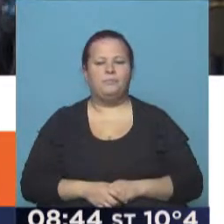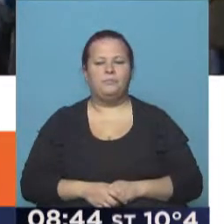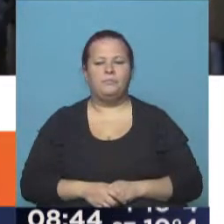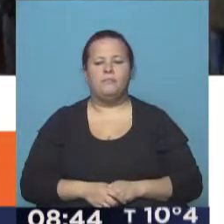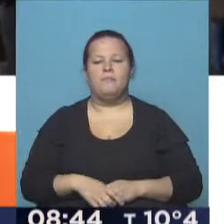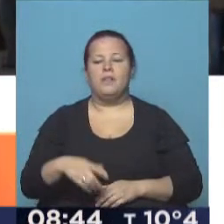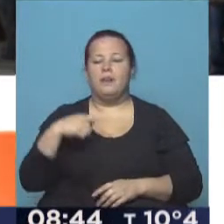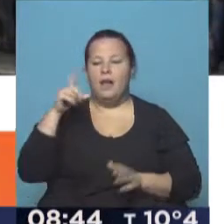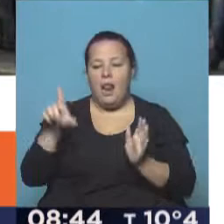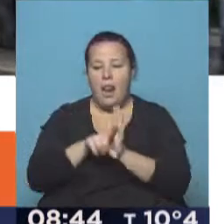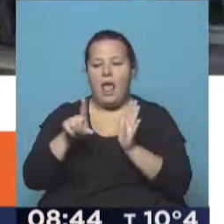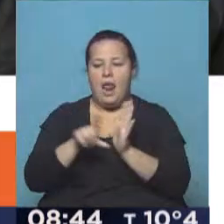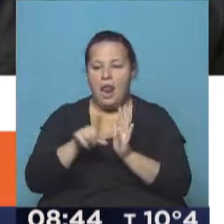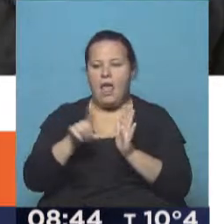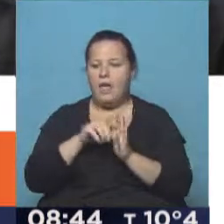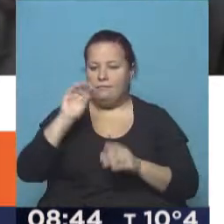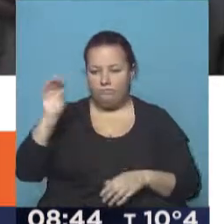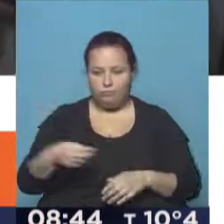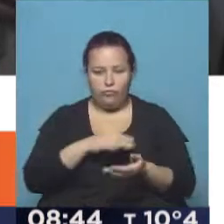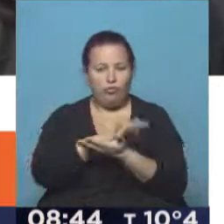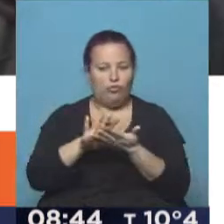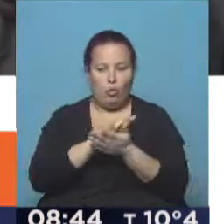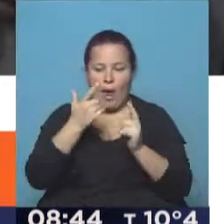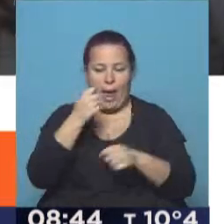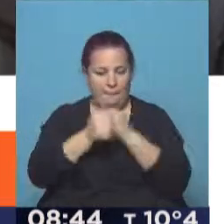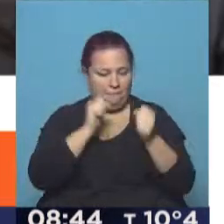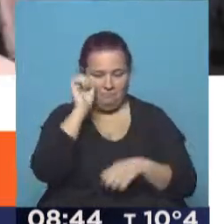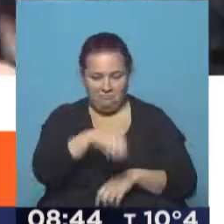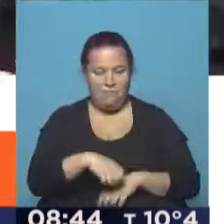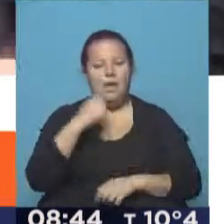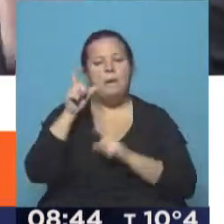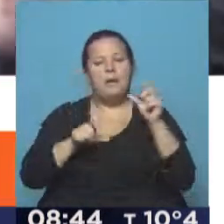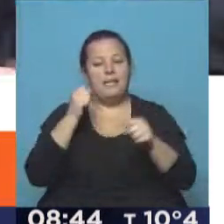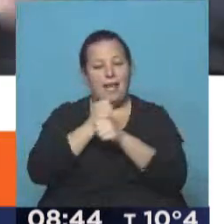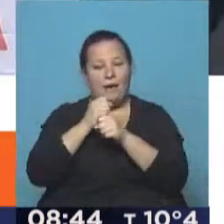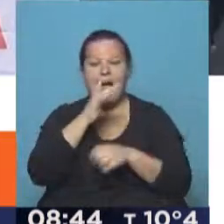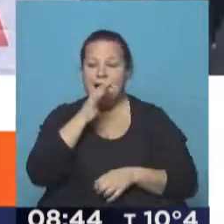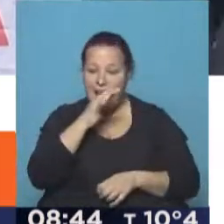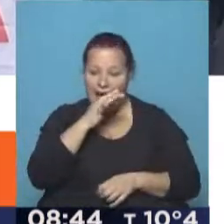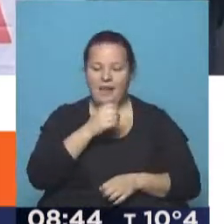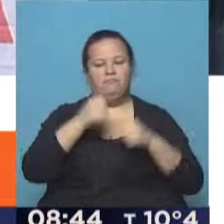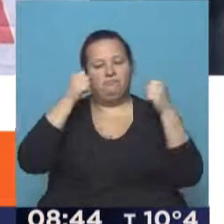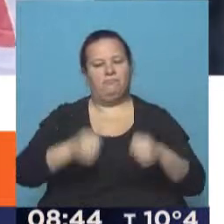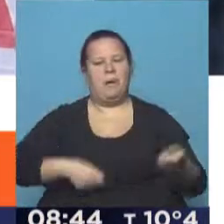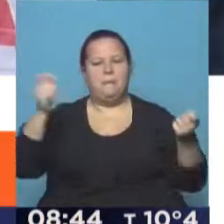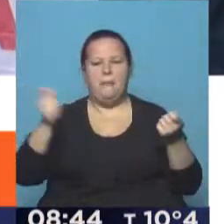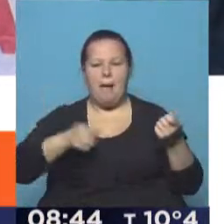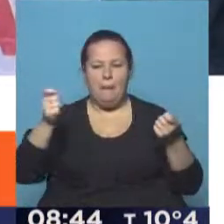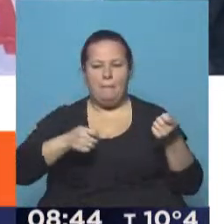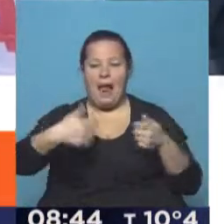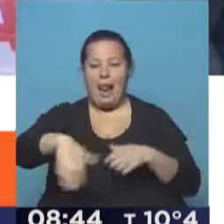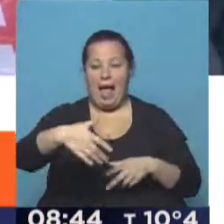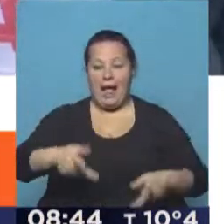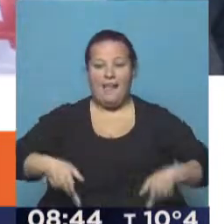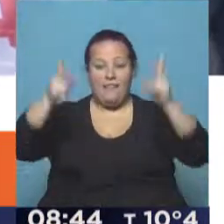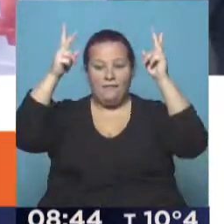luego de varias medidas y sin obtener respuesta por parte de la empresa los trabajadores del diario clarín realizaron un cacerolazo en la puerta